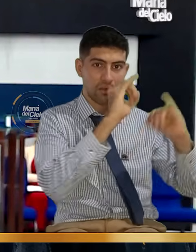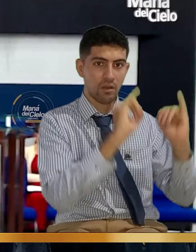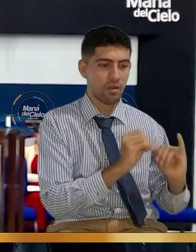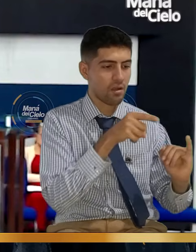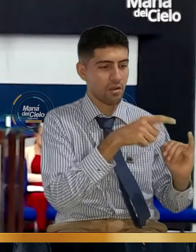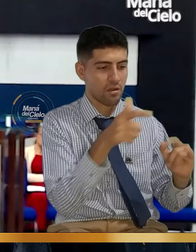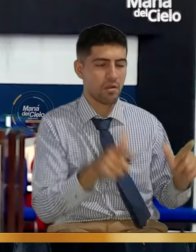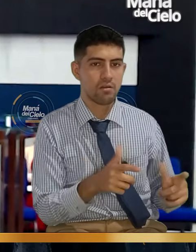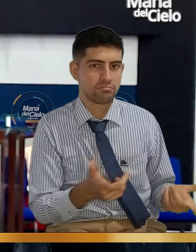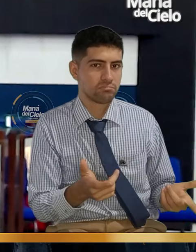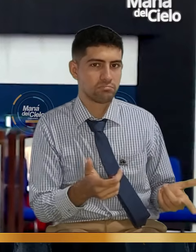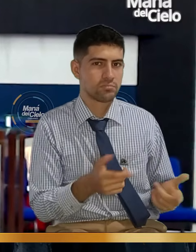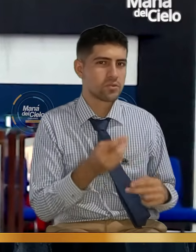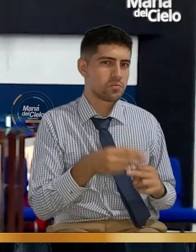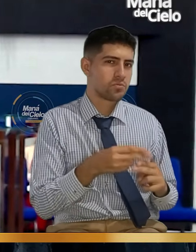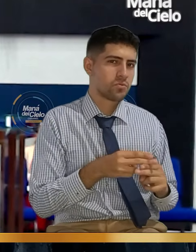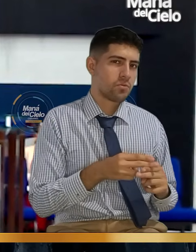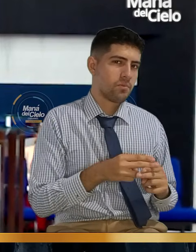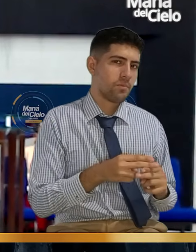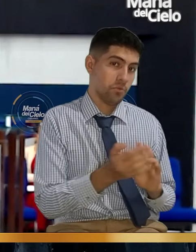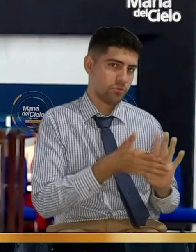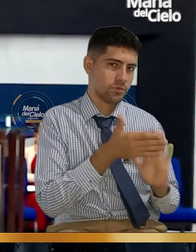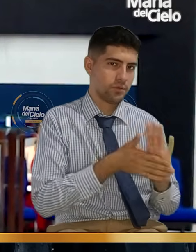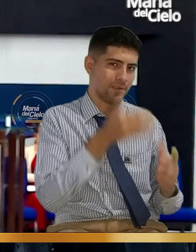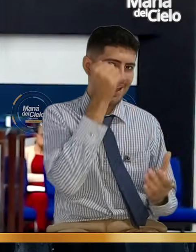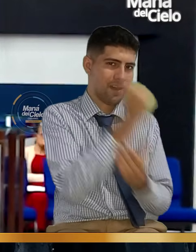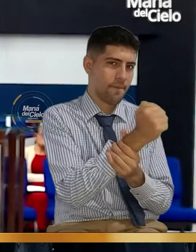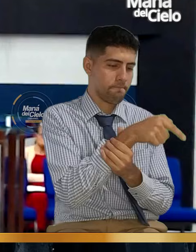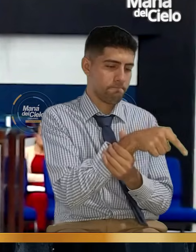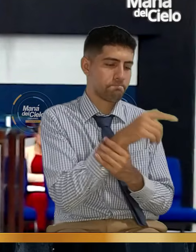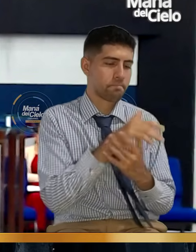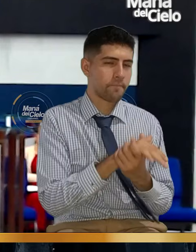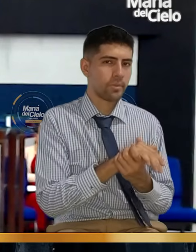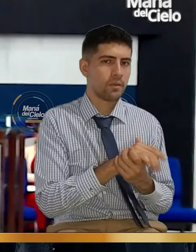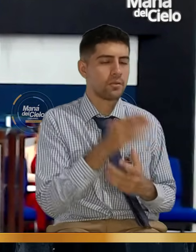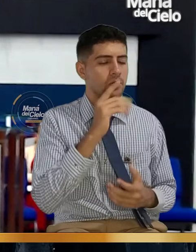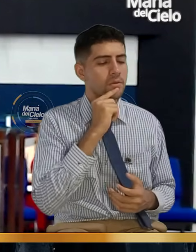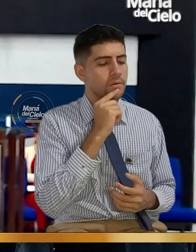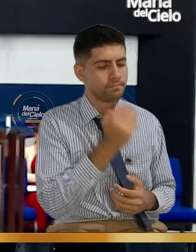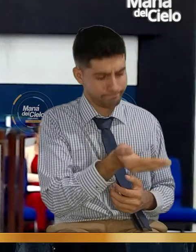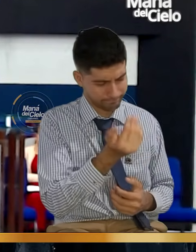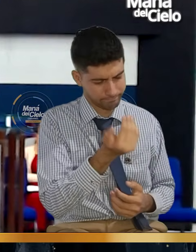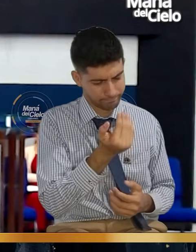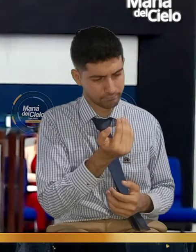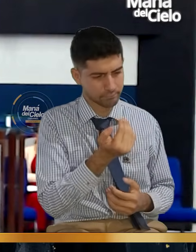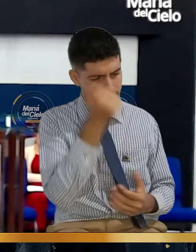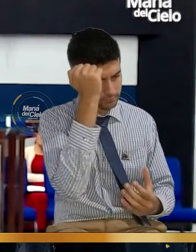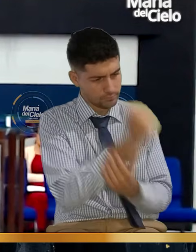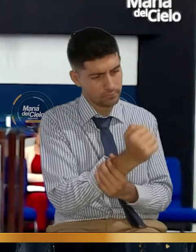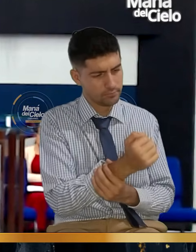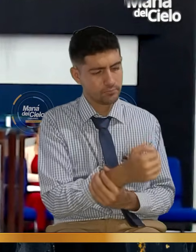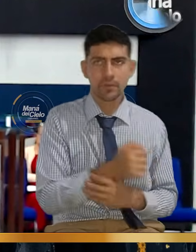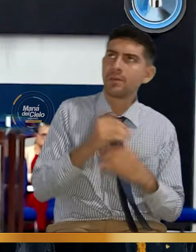una nación grande, como las estrellas del cielo y como la arena del mar, que no se podrán contar. Y